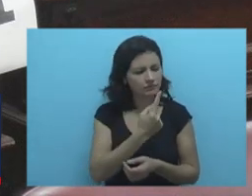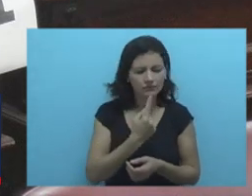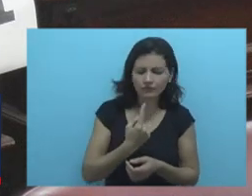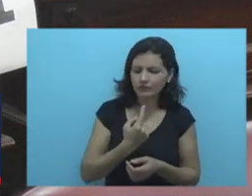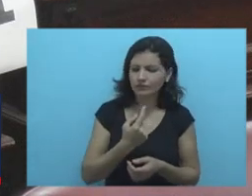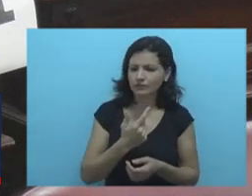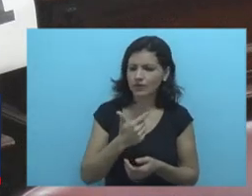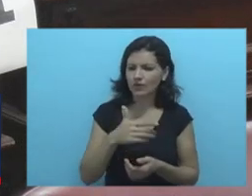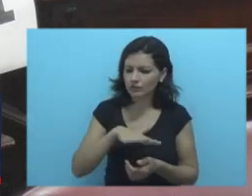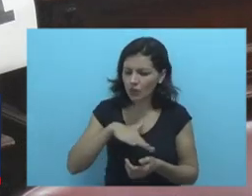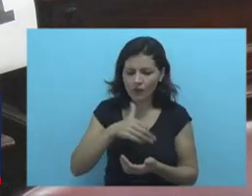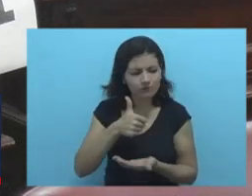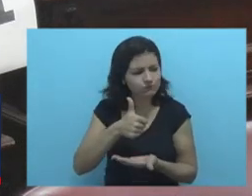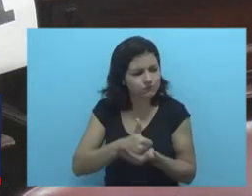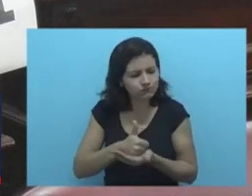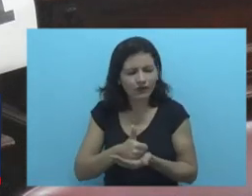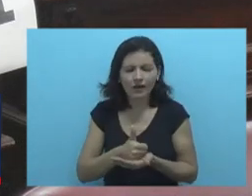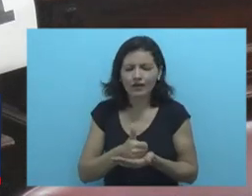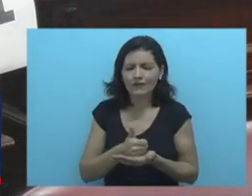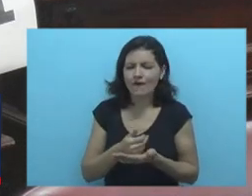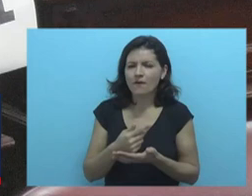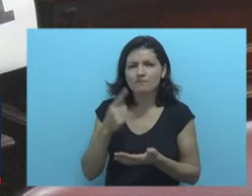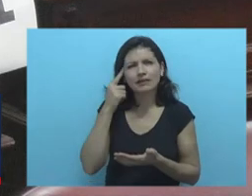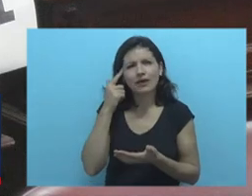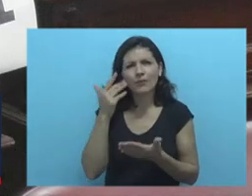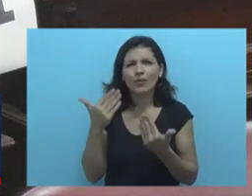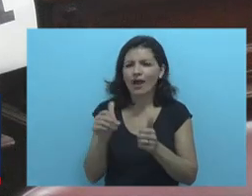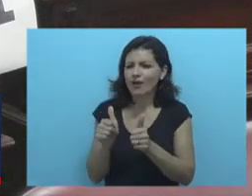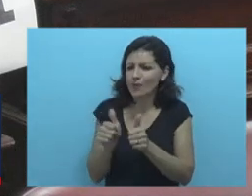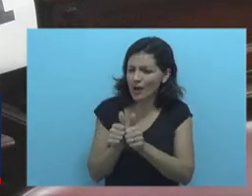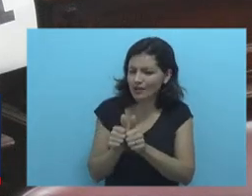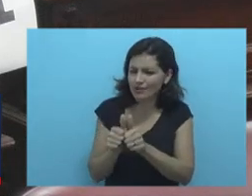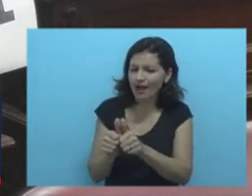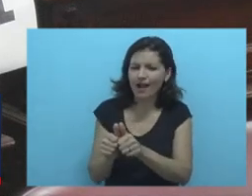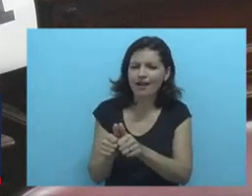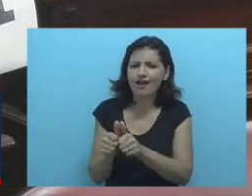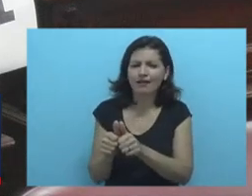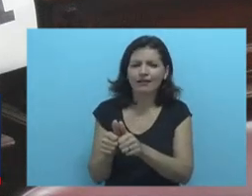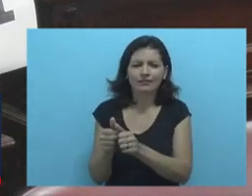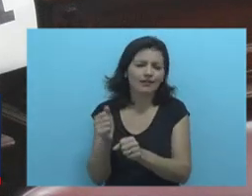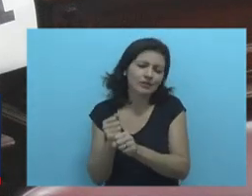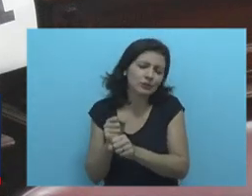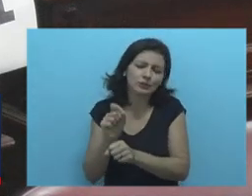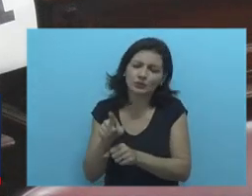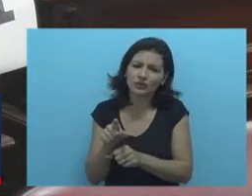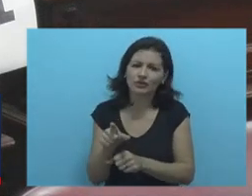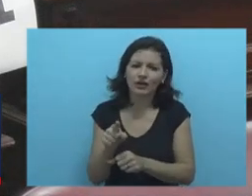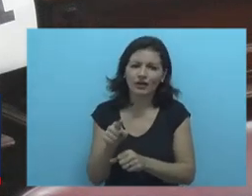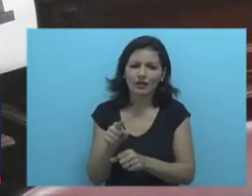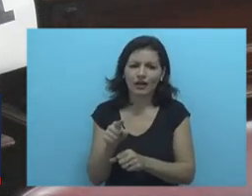siendo privilegiados de poder haberlo acompañado en parte de su largo camino,